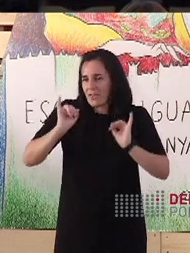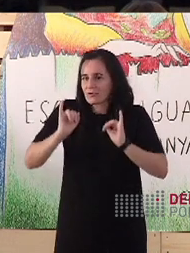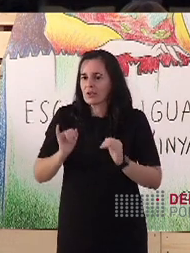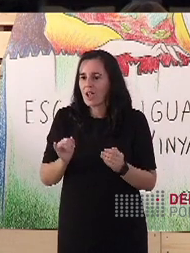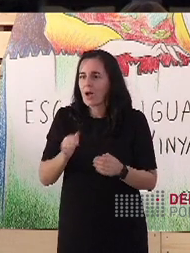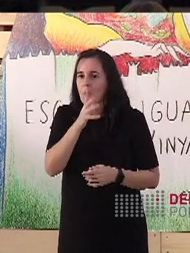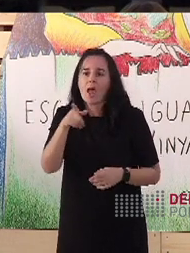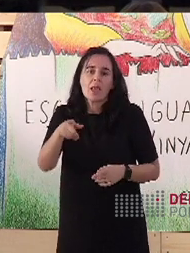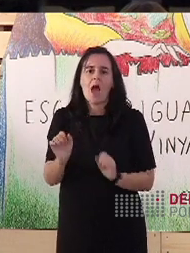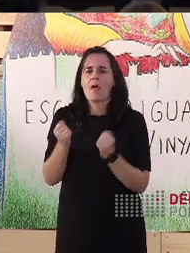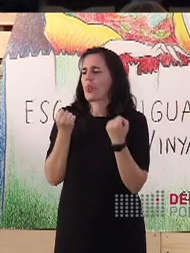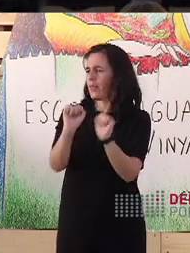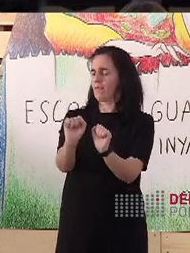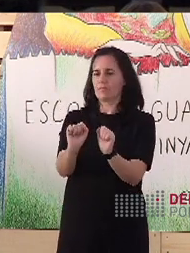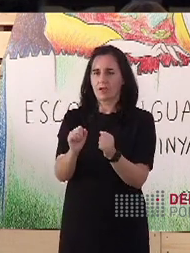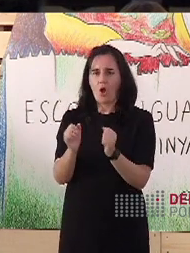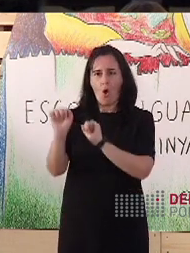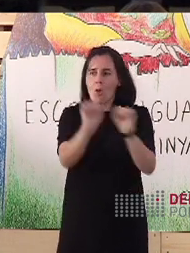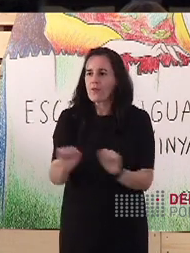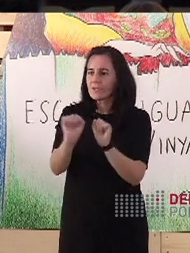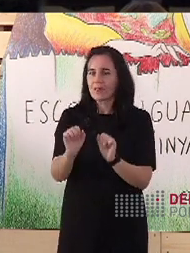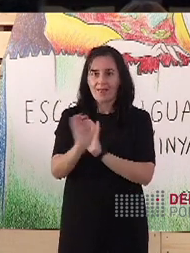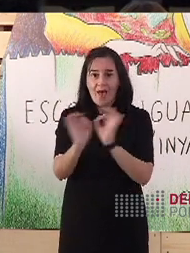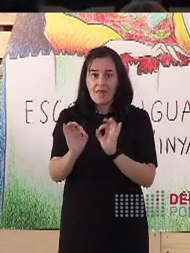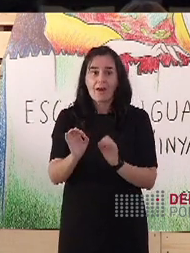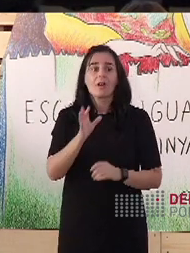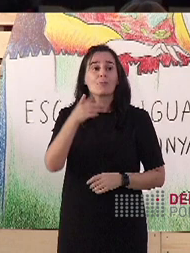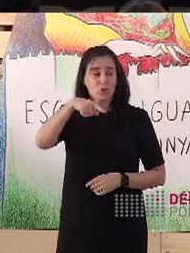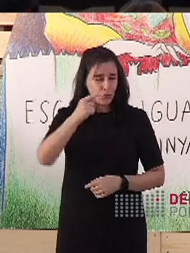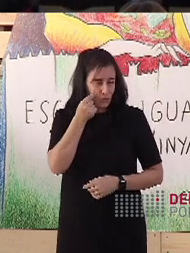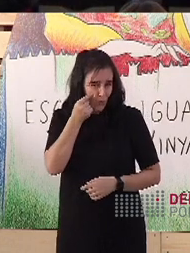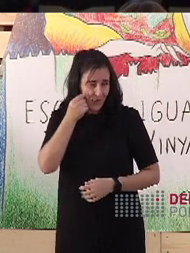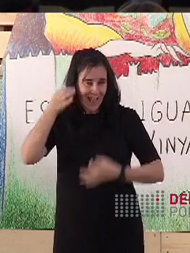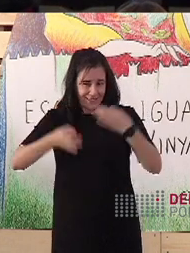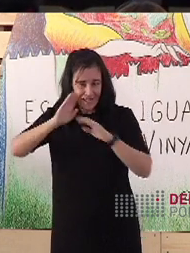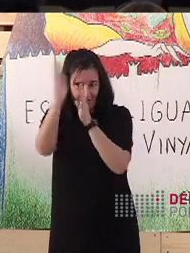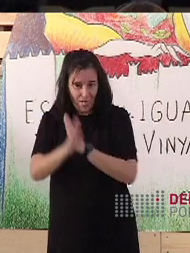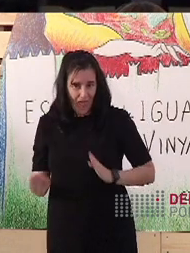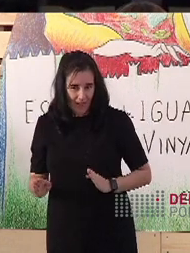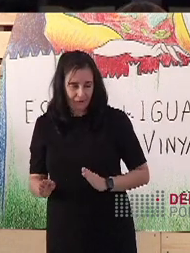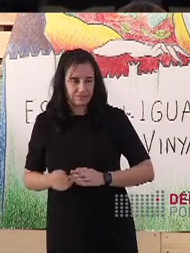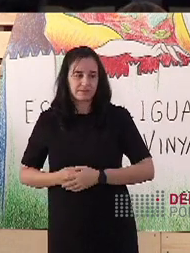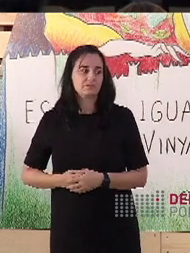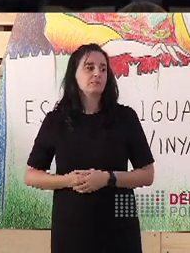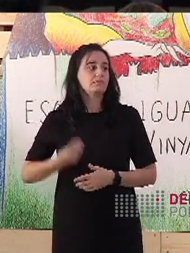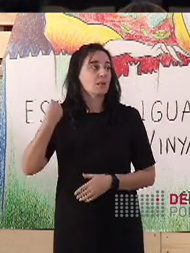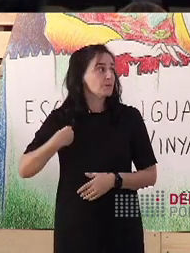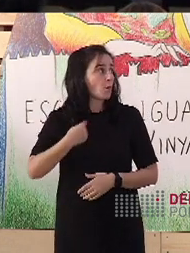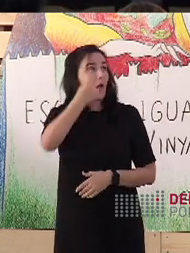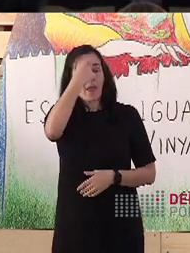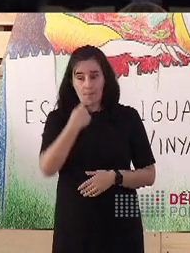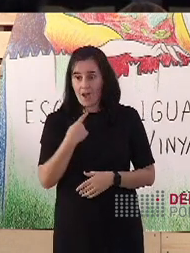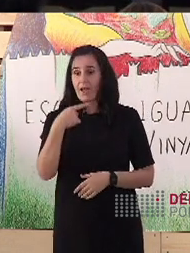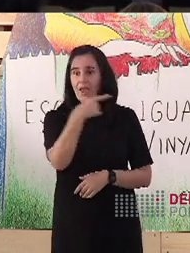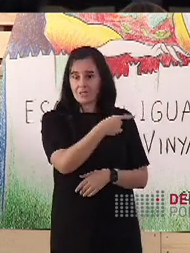está oponiendo resistencia. ¿Os suena alguna sentencia judicial? Bueno, y lo perverso de esa imagen es que siempre que la utilizamos